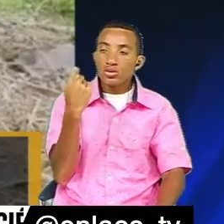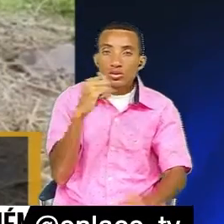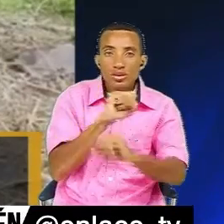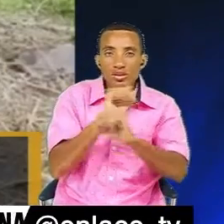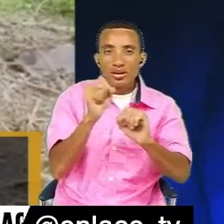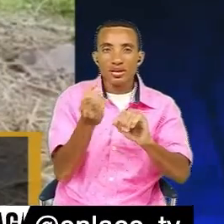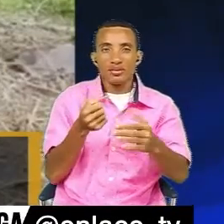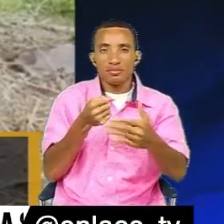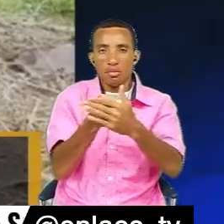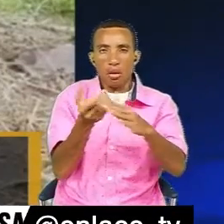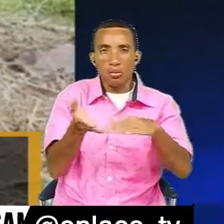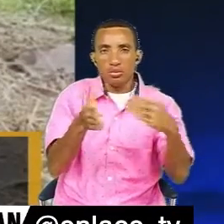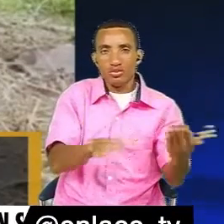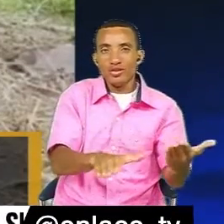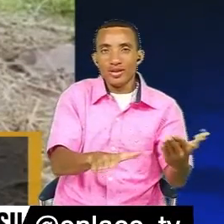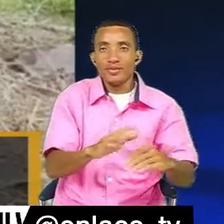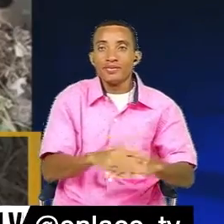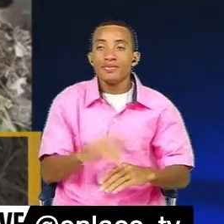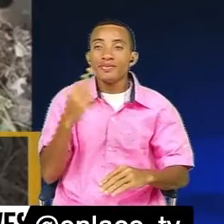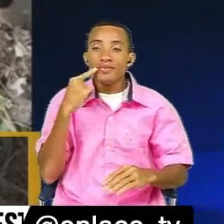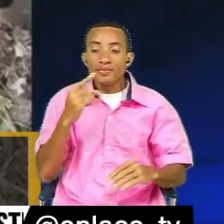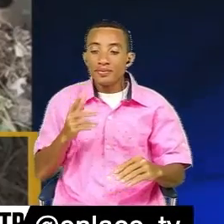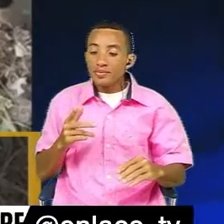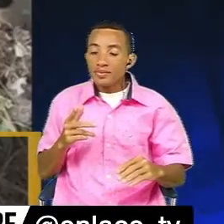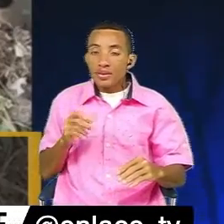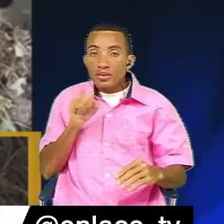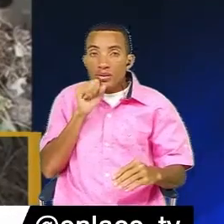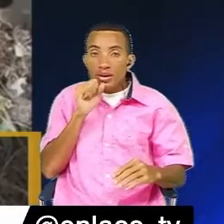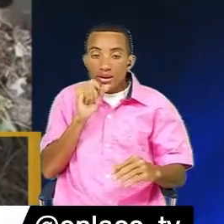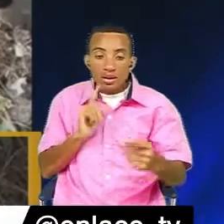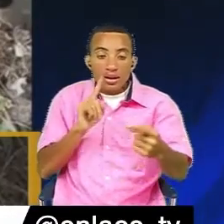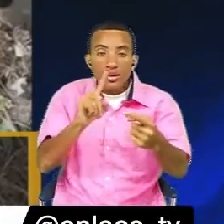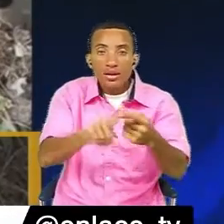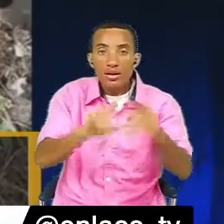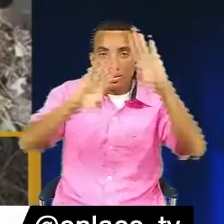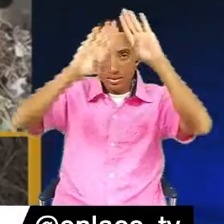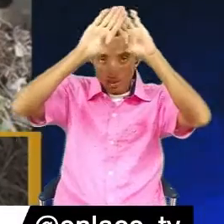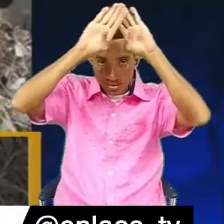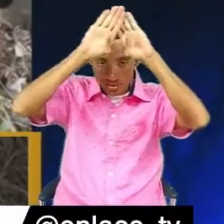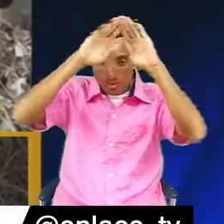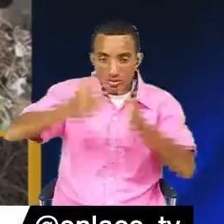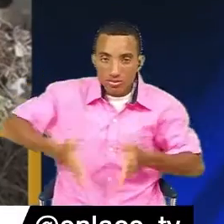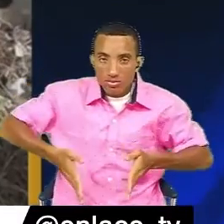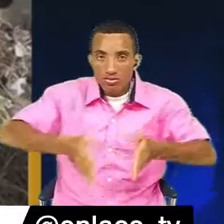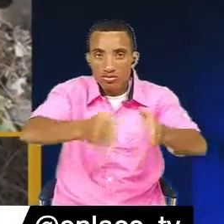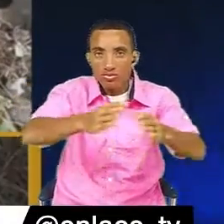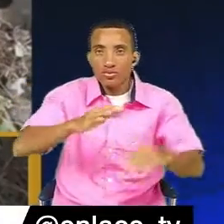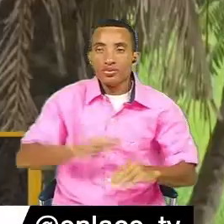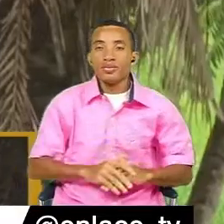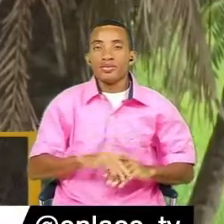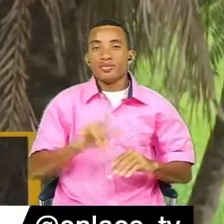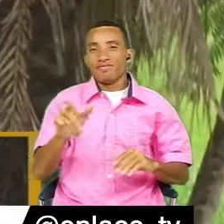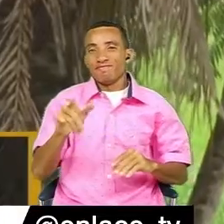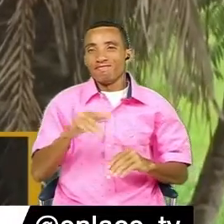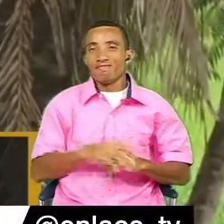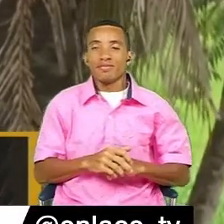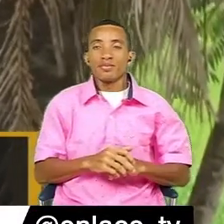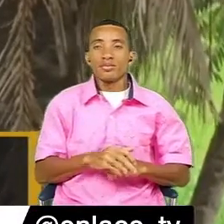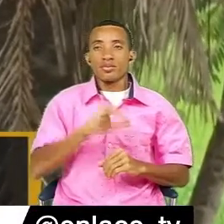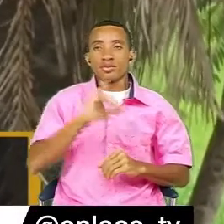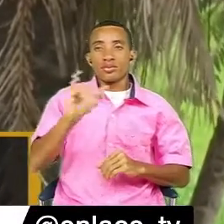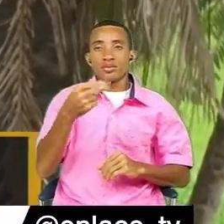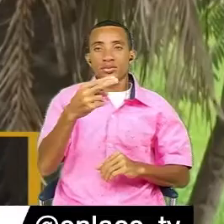accidente de tránsito ocurrido en la vía que de Barranca Bermeja comunica con el corregimiento El Centro, en el lugar conocido como La Ceiba. John Rubiano, lo